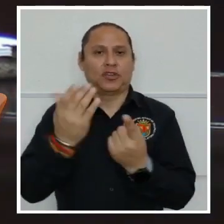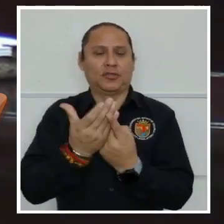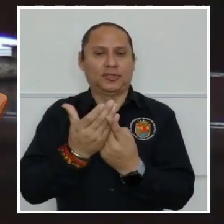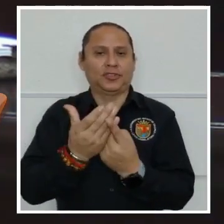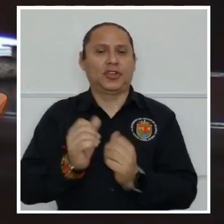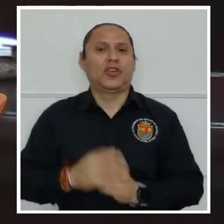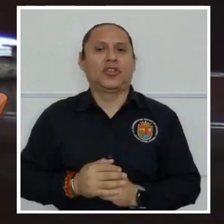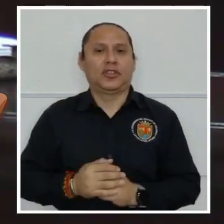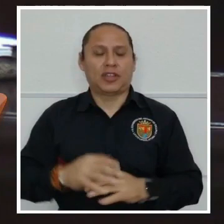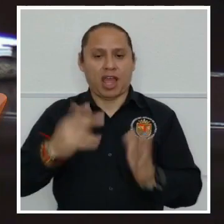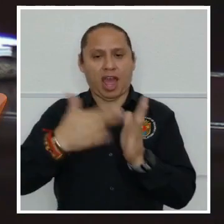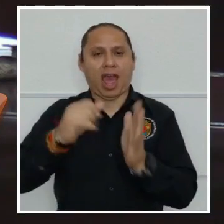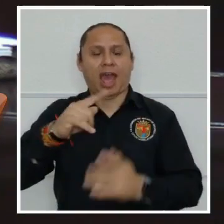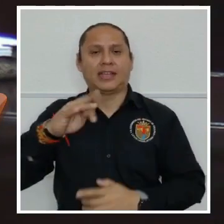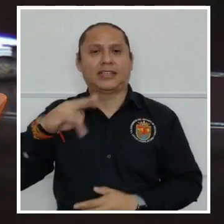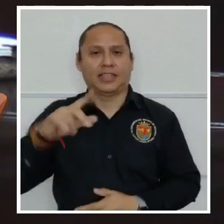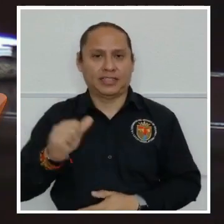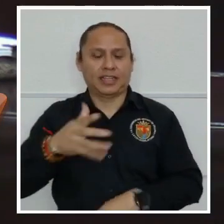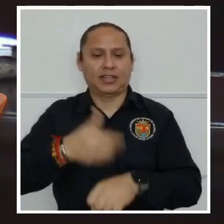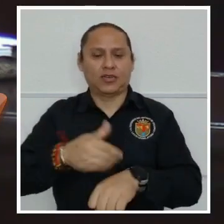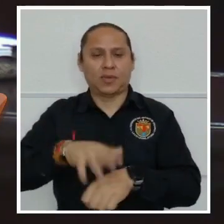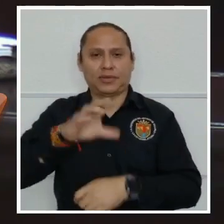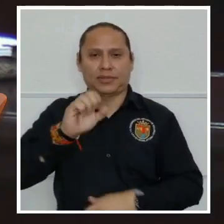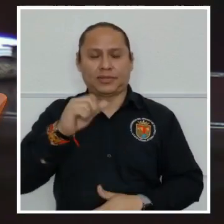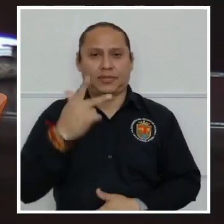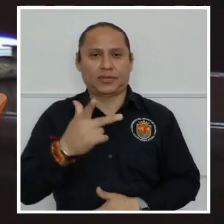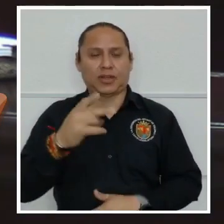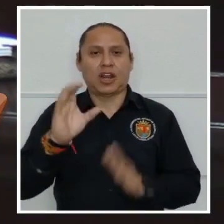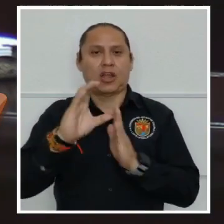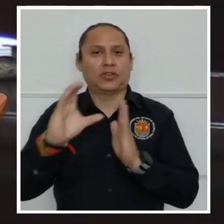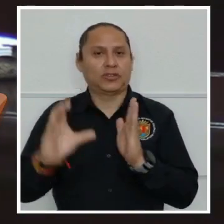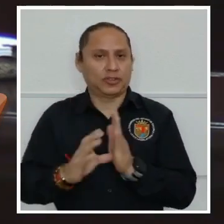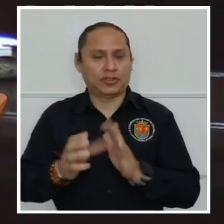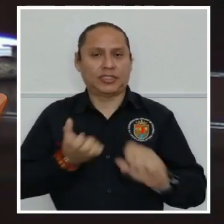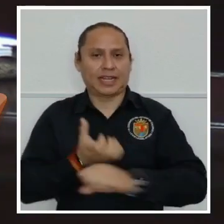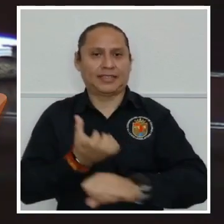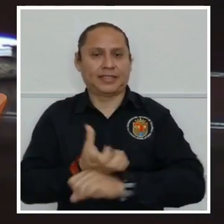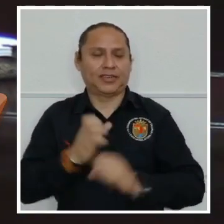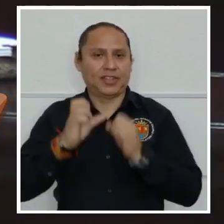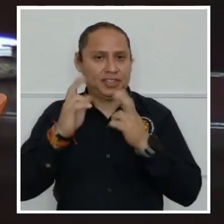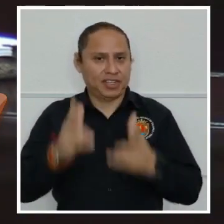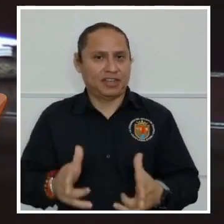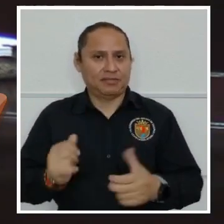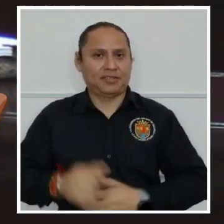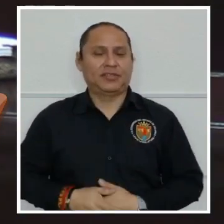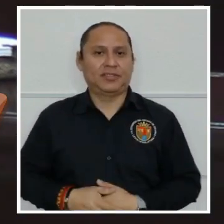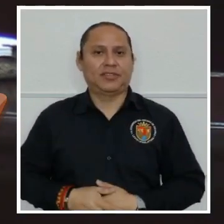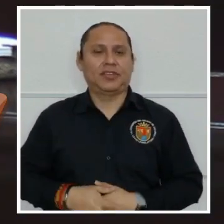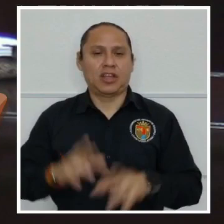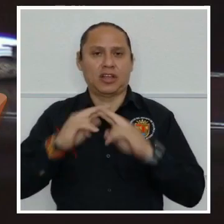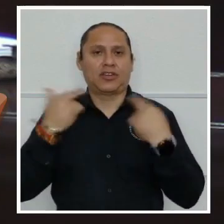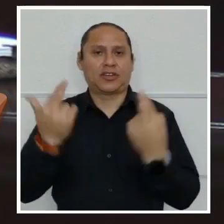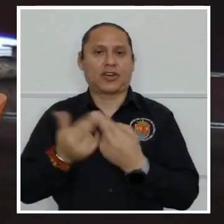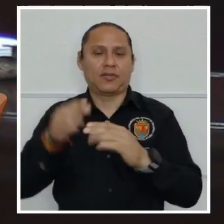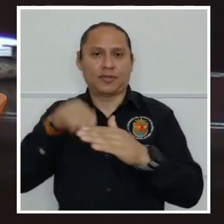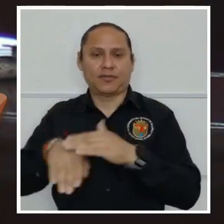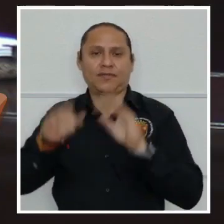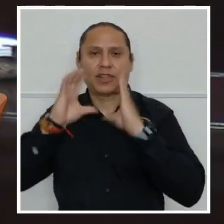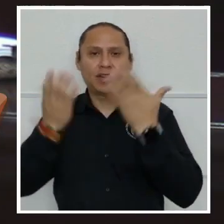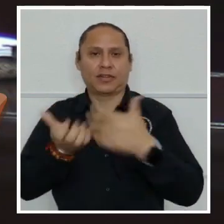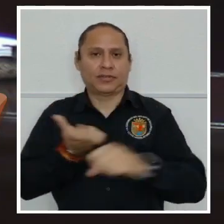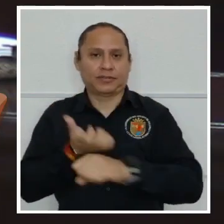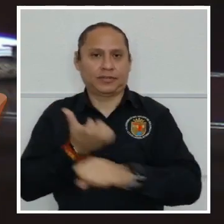de Hacienda de la 68ª Legislatura Constitucional del Estado de Chiapas, reunidos en el